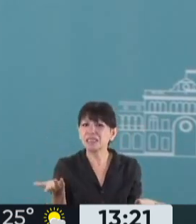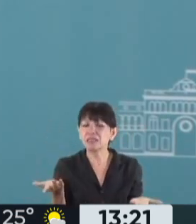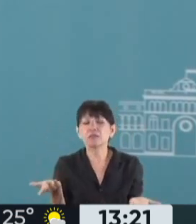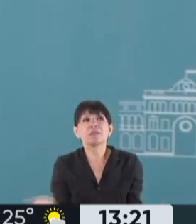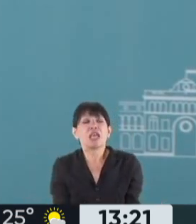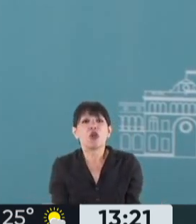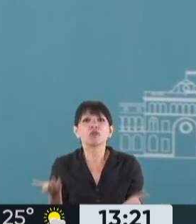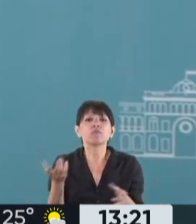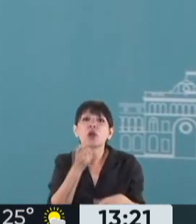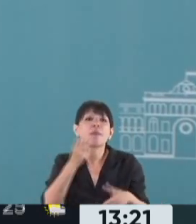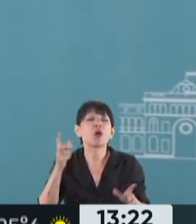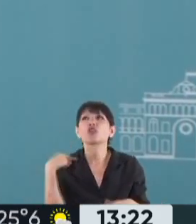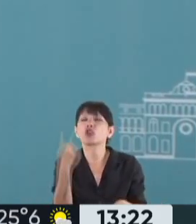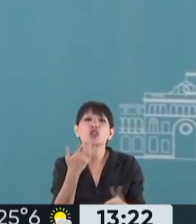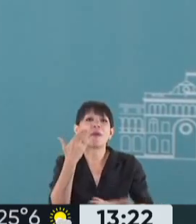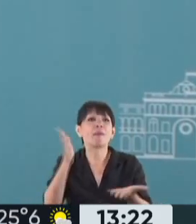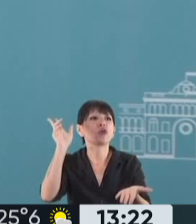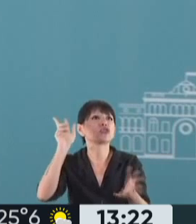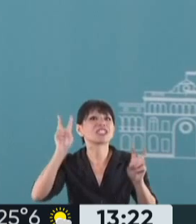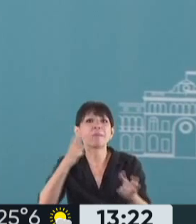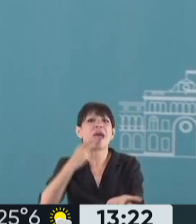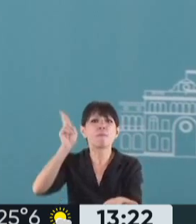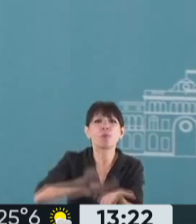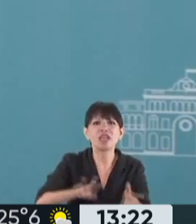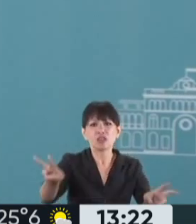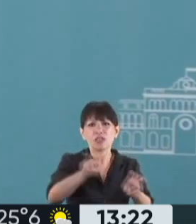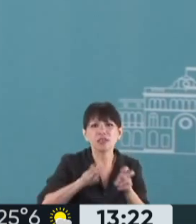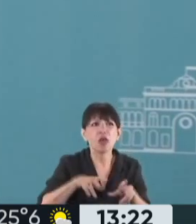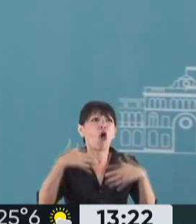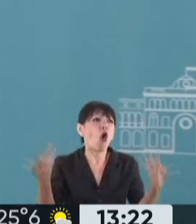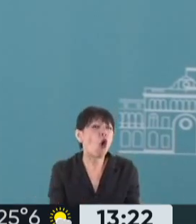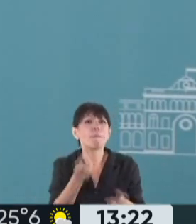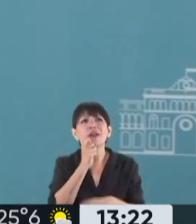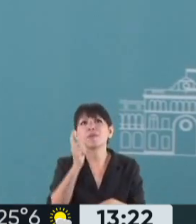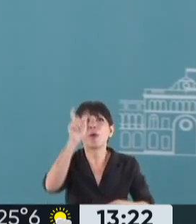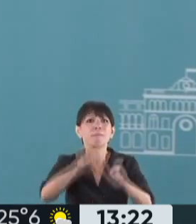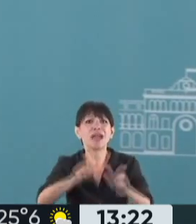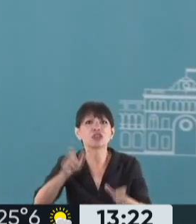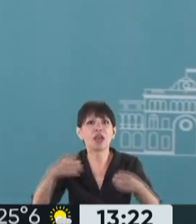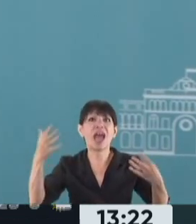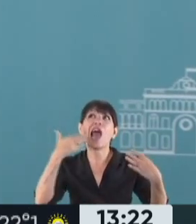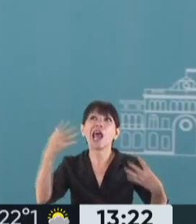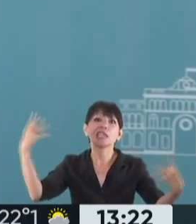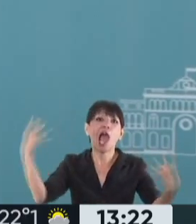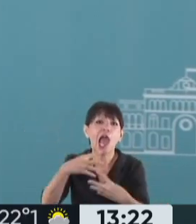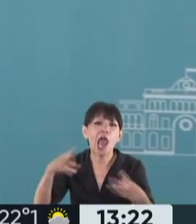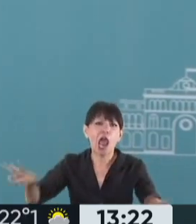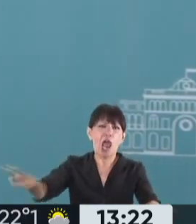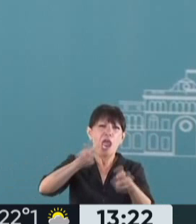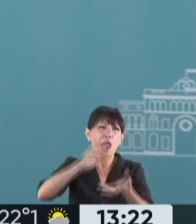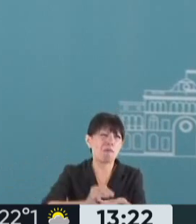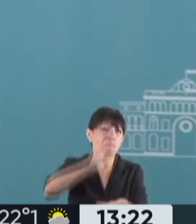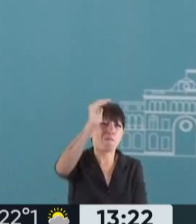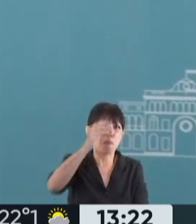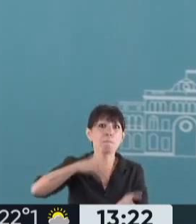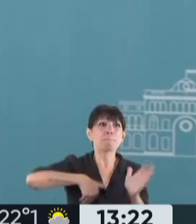un aporte de las grandes fortunas o de aquellos que han ganado por la guerra o que han ganado por la crisis energética de todo el mundo,